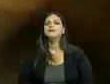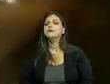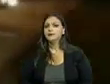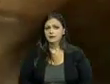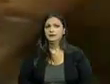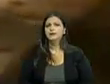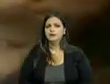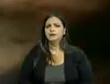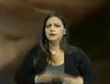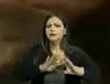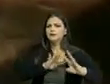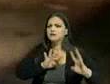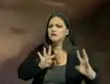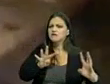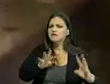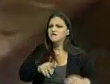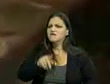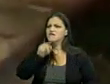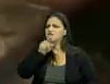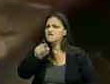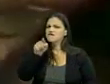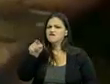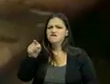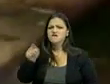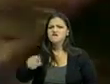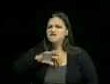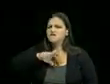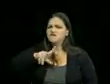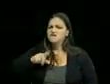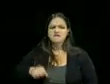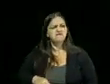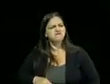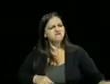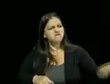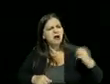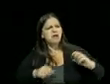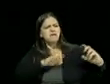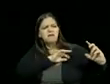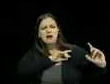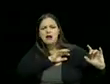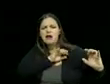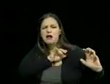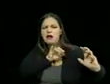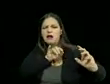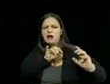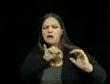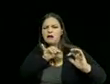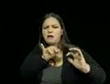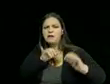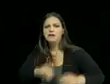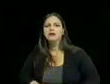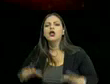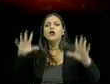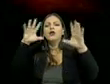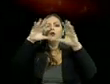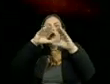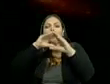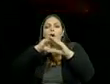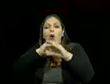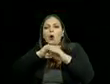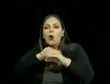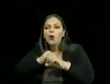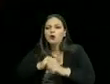y empezaron a seguirles a los señores. Los sujetos no pudieron ser capturados por la oscuridad de la noche. Le siguieron,